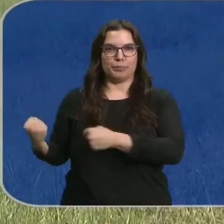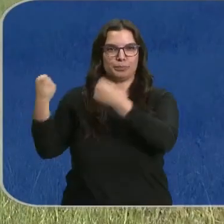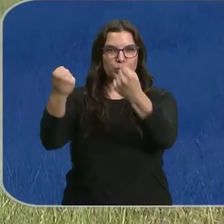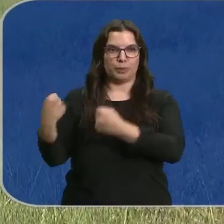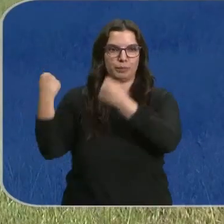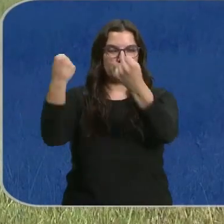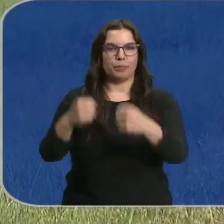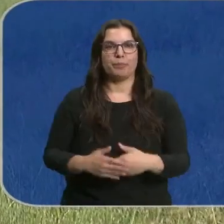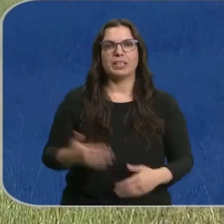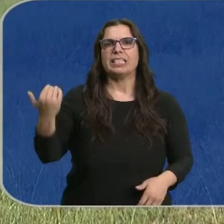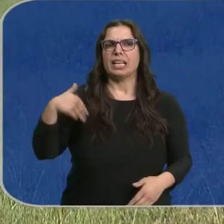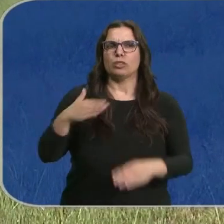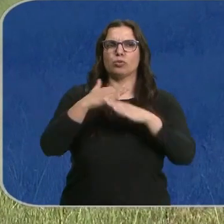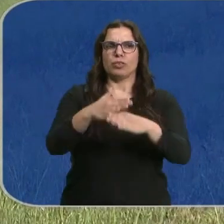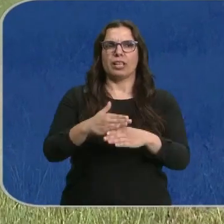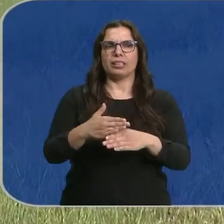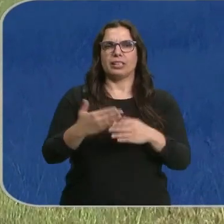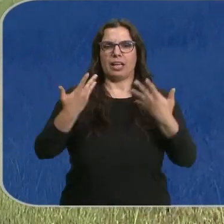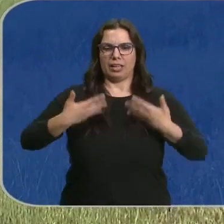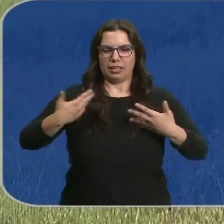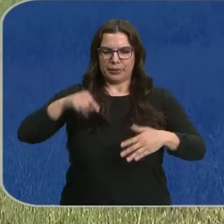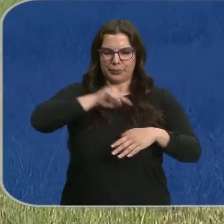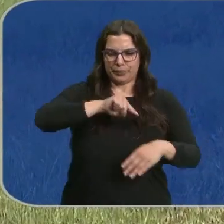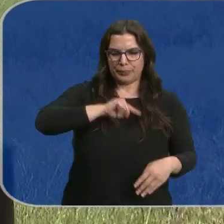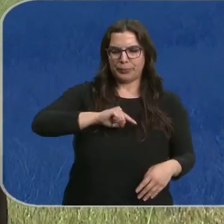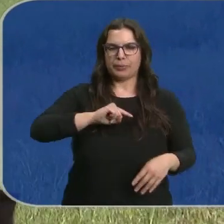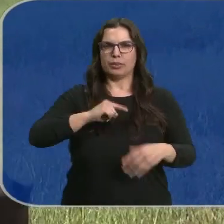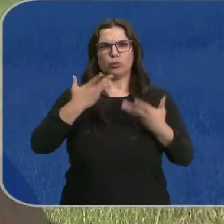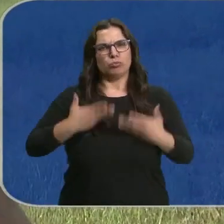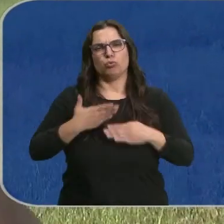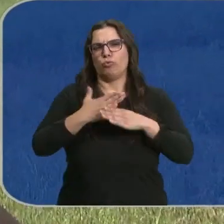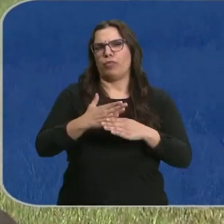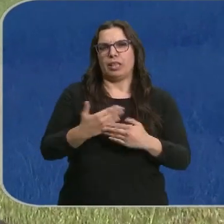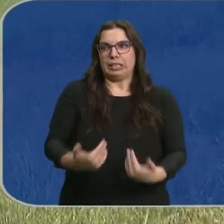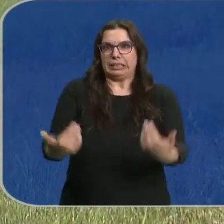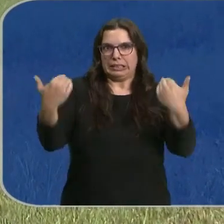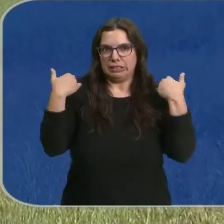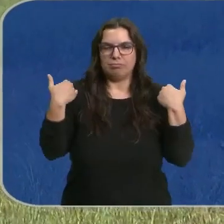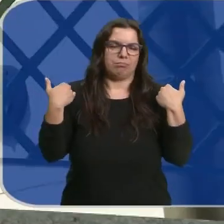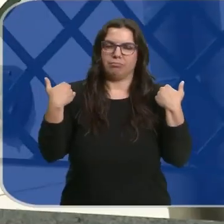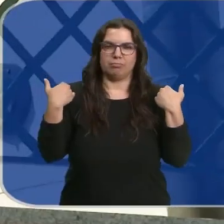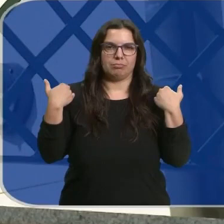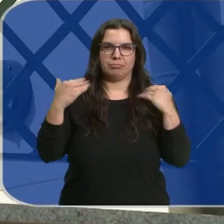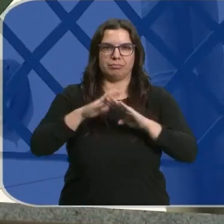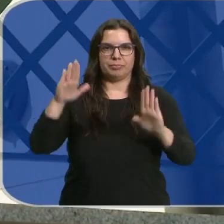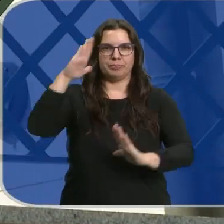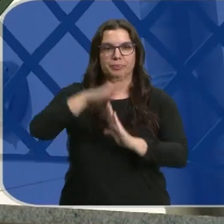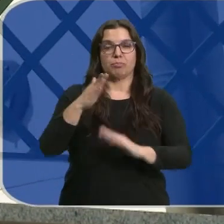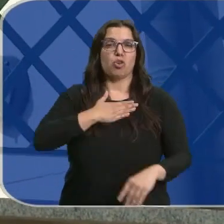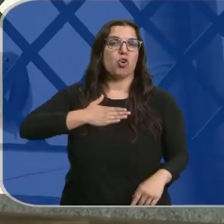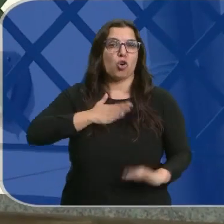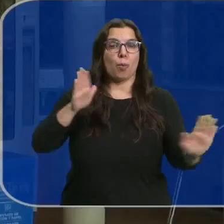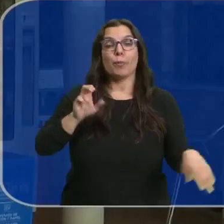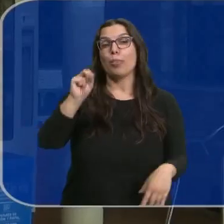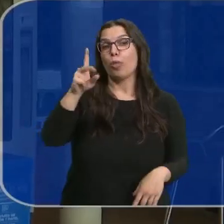etapa. Ya tengo suficiente carga emocional y espiritual como para cargar con un equipaje. Una opción cómoda que a